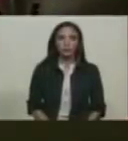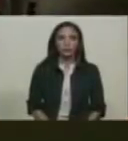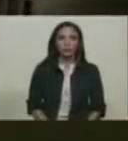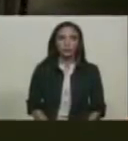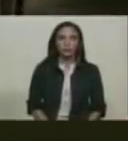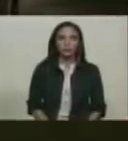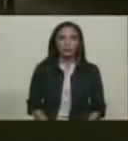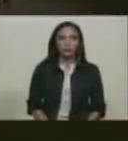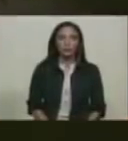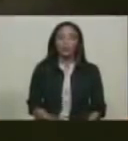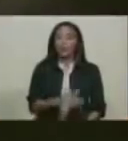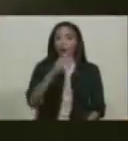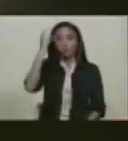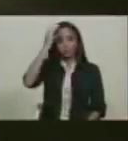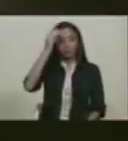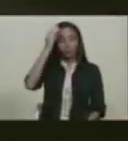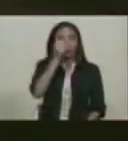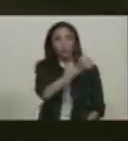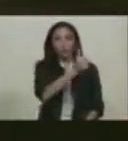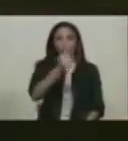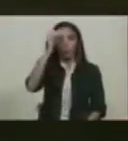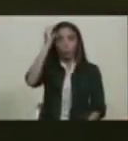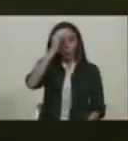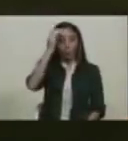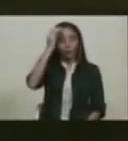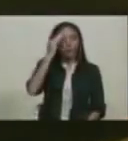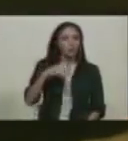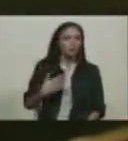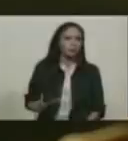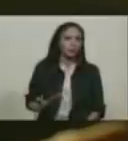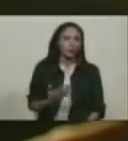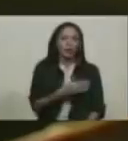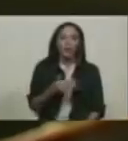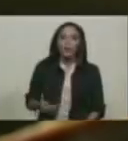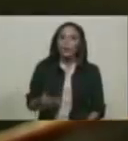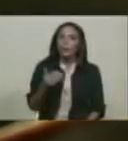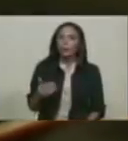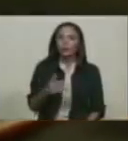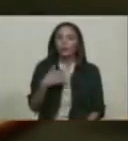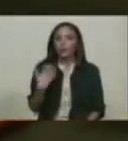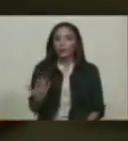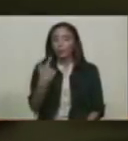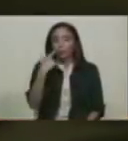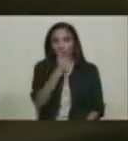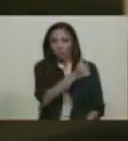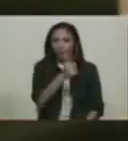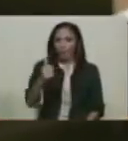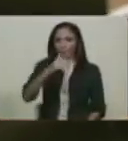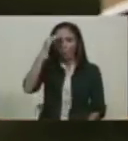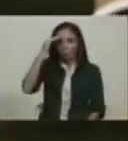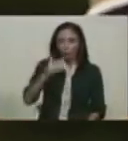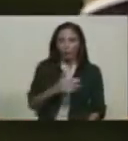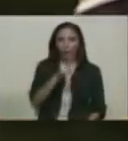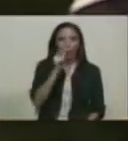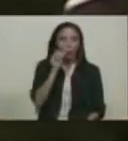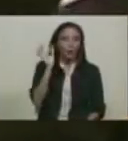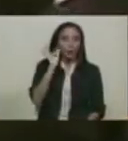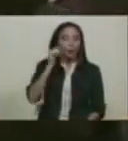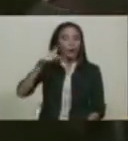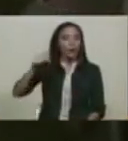Debemos tener conciencia que lo más importante para un soldado